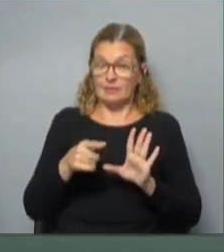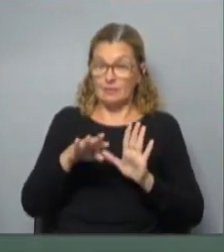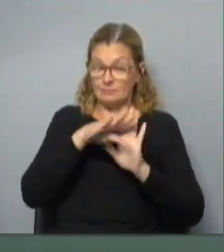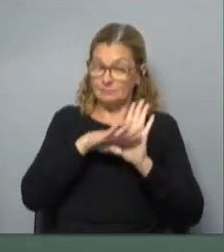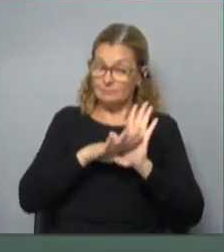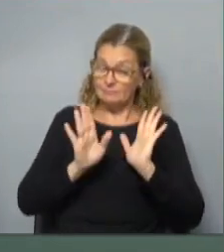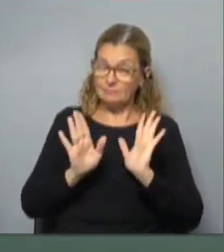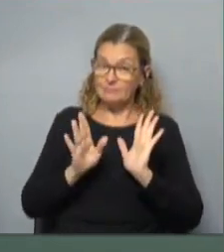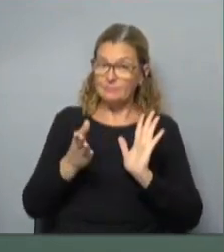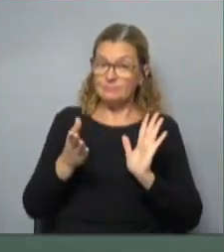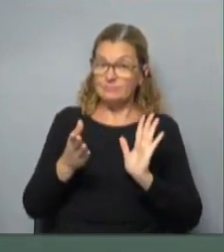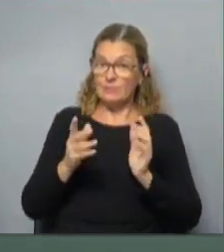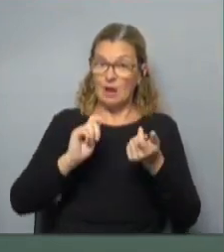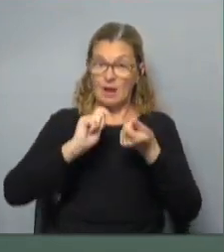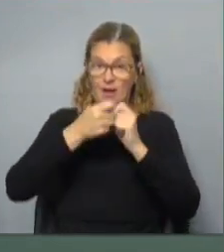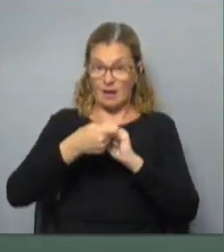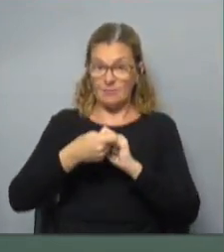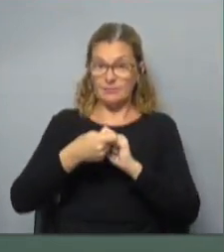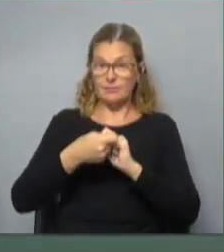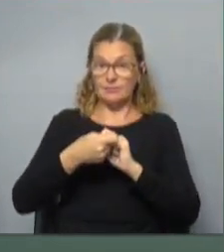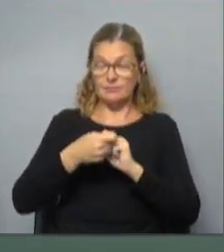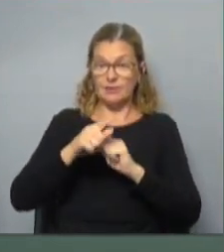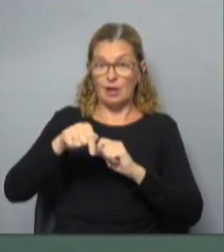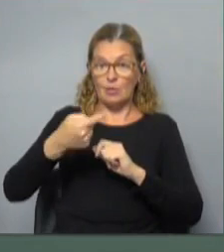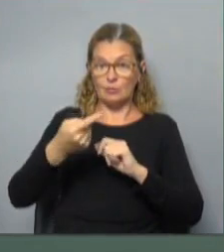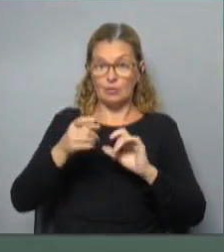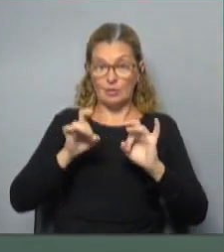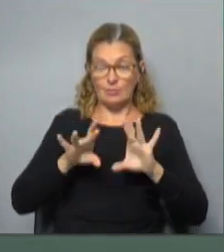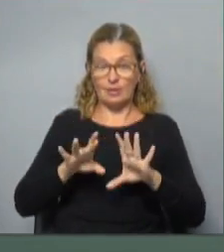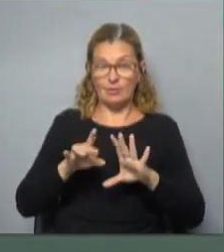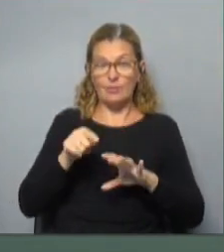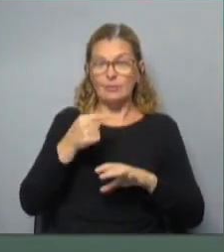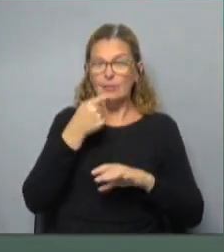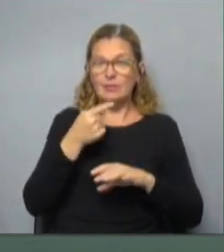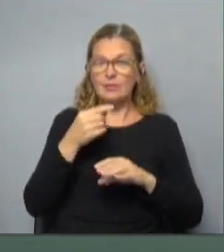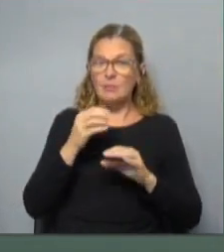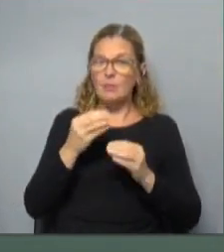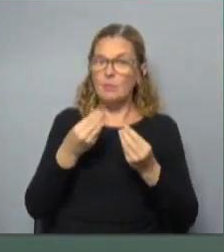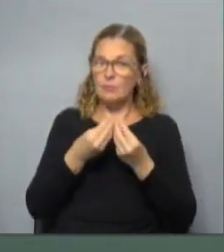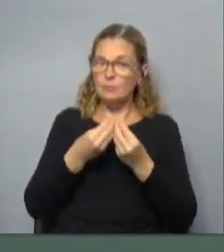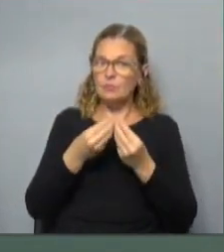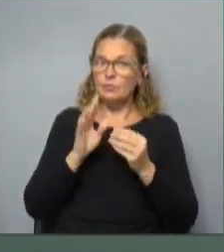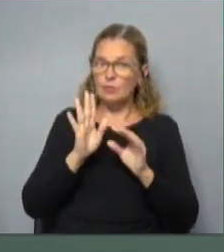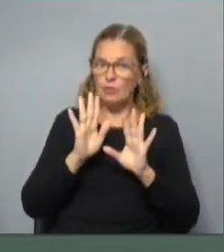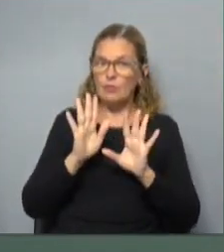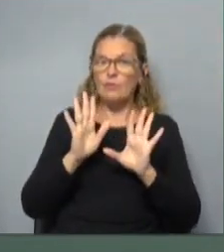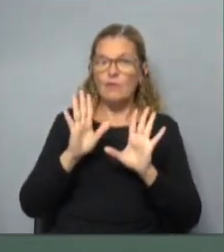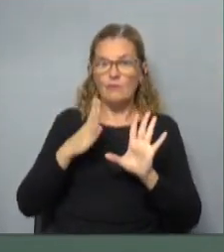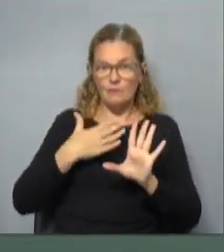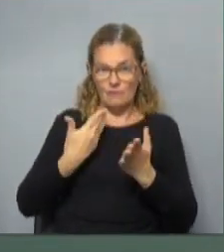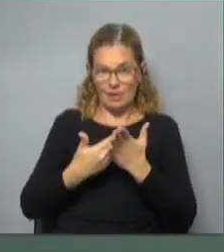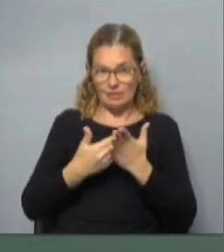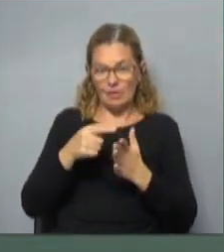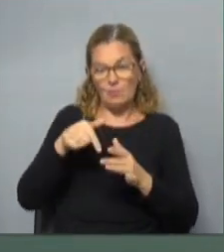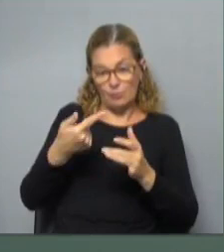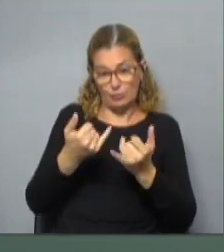momento y bueno un cambio si vamos de la normalidad como decíamos hoy con muchos alcances todavía no concretado vale la pena subrayar que en los